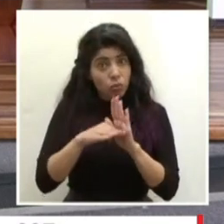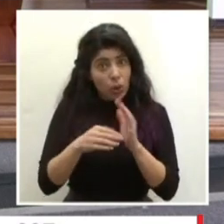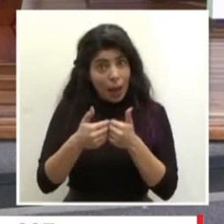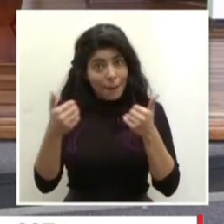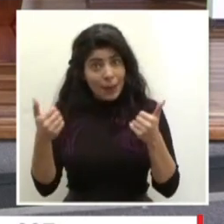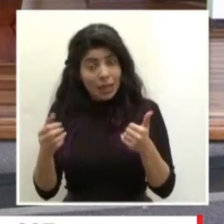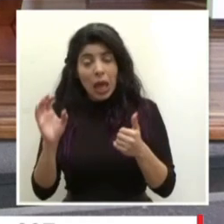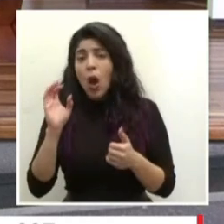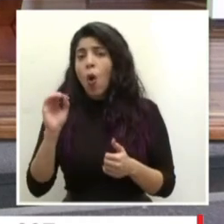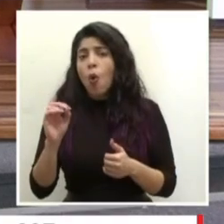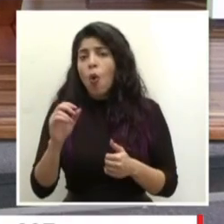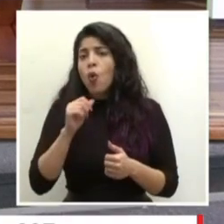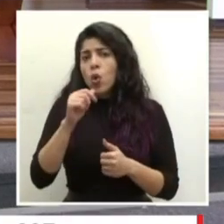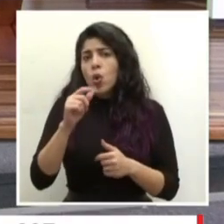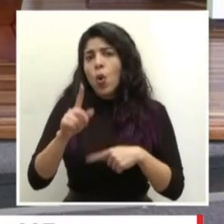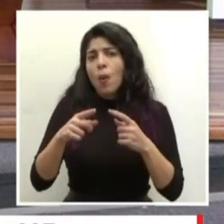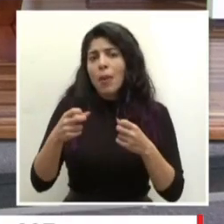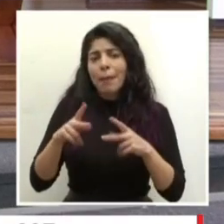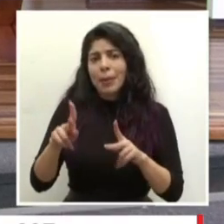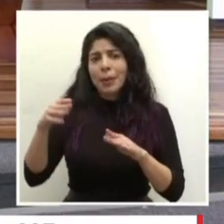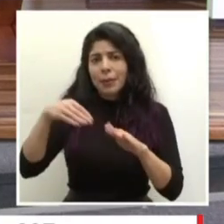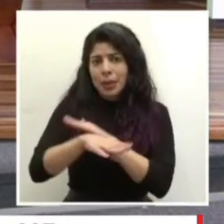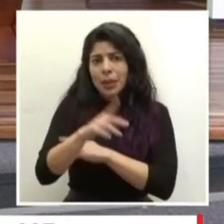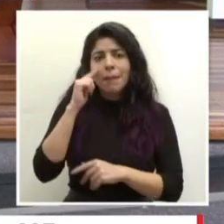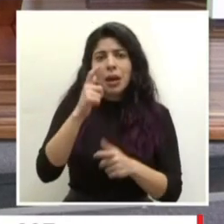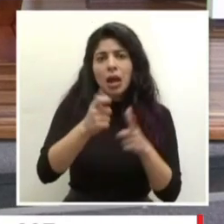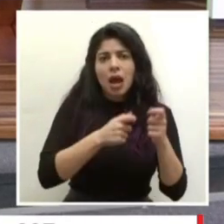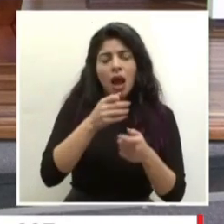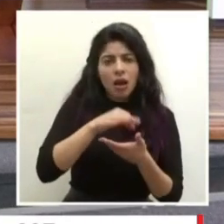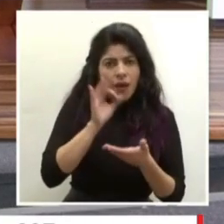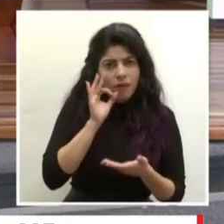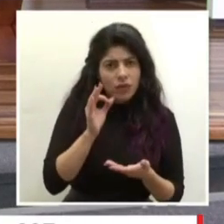o del todo no se recibirán para esta labor de recolección de café?